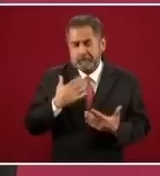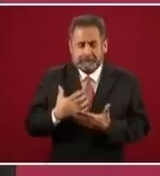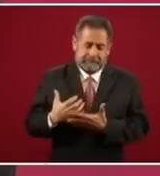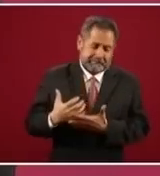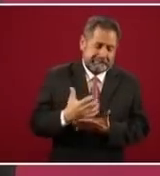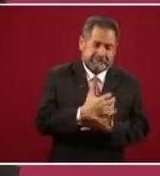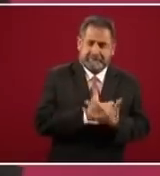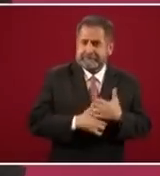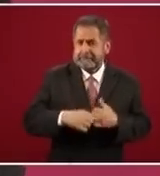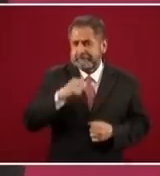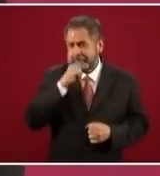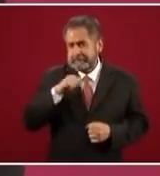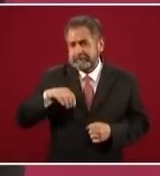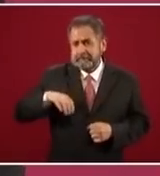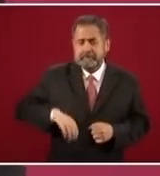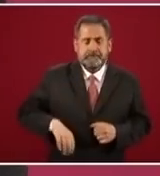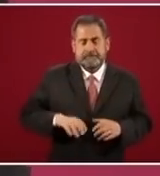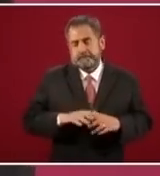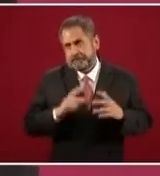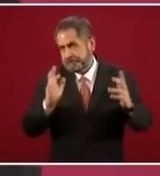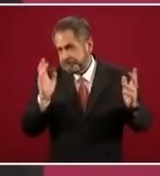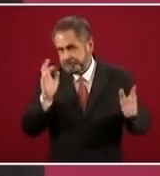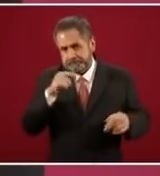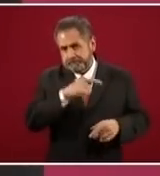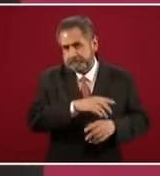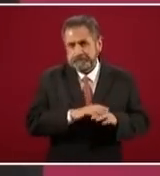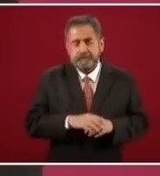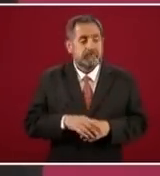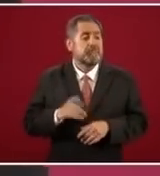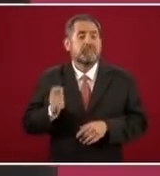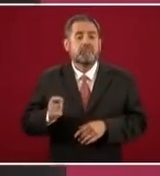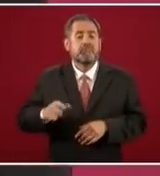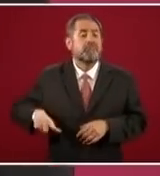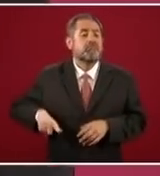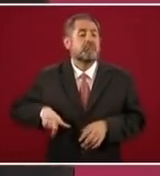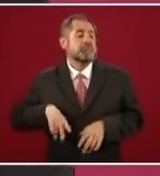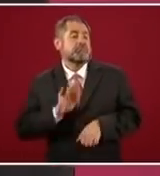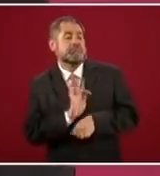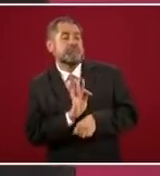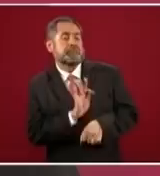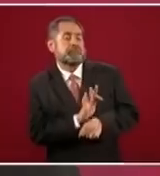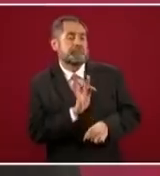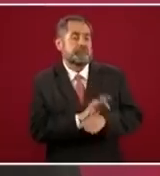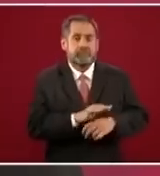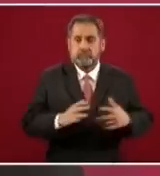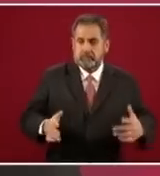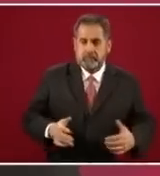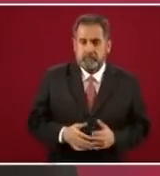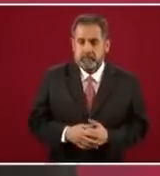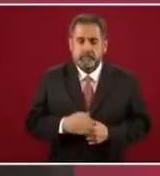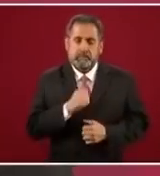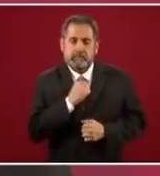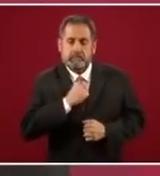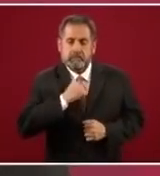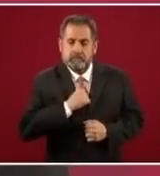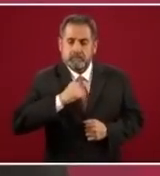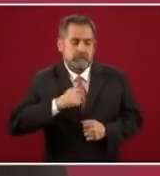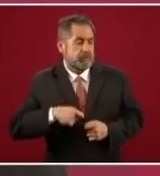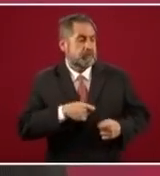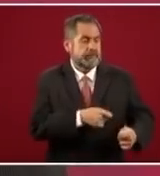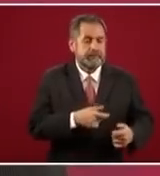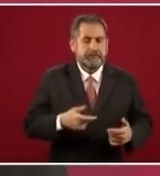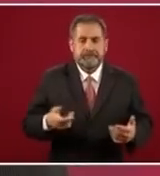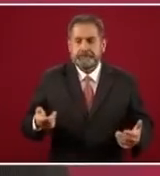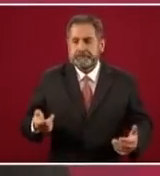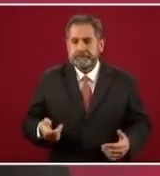jugosos, por no hablar de otra cosa, al amparo del poder público, por influyentismo.